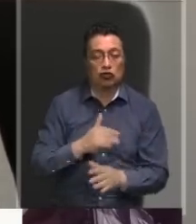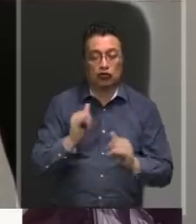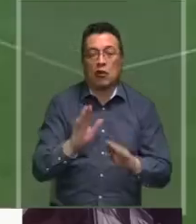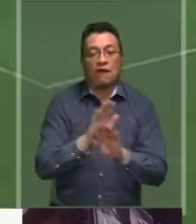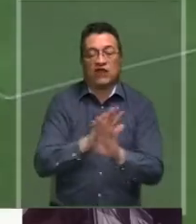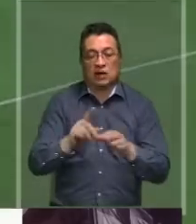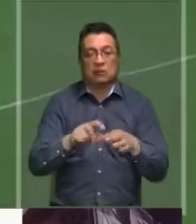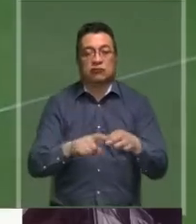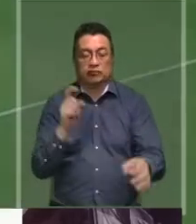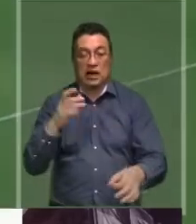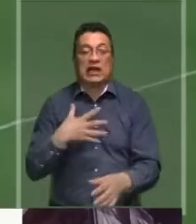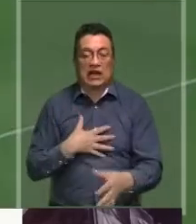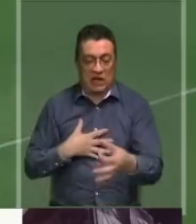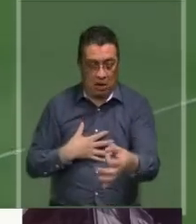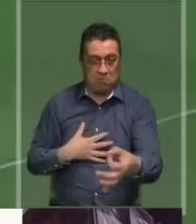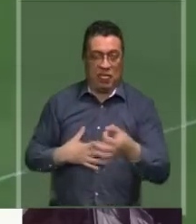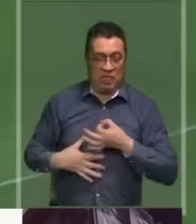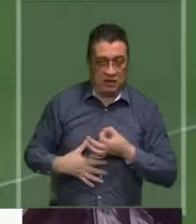finalizado.